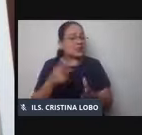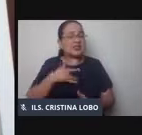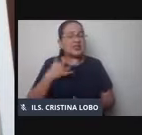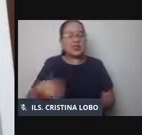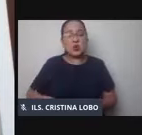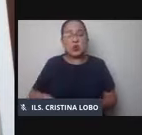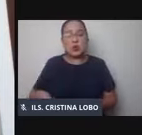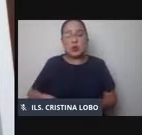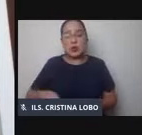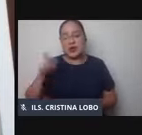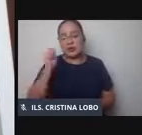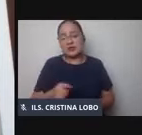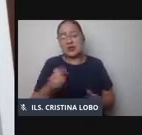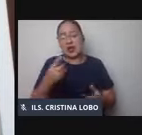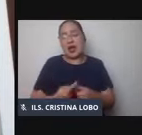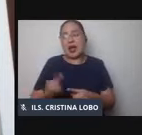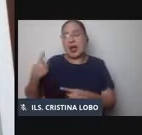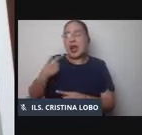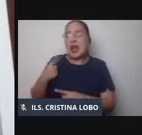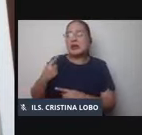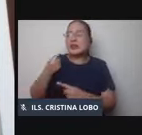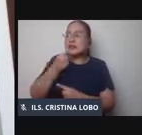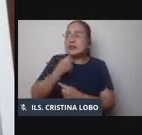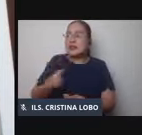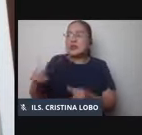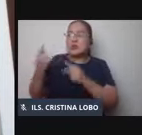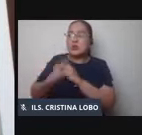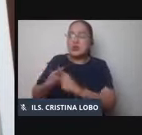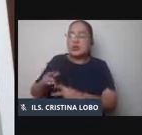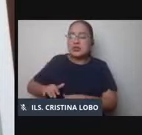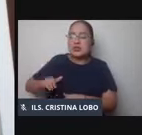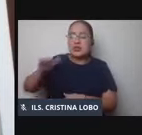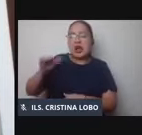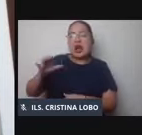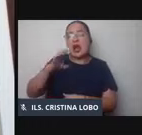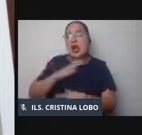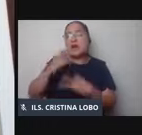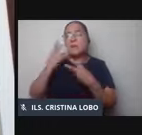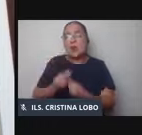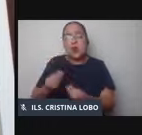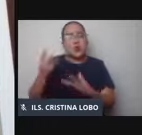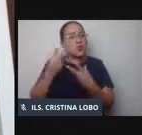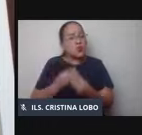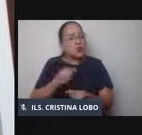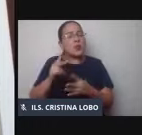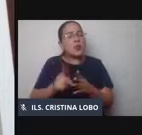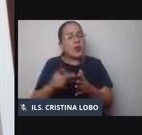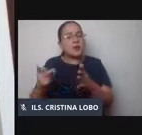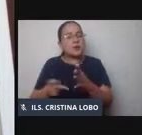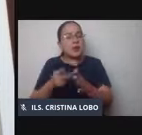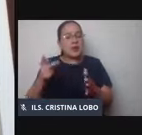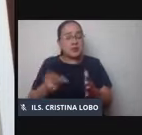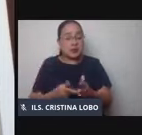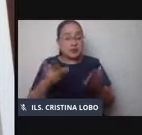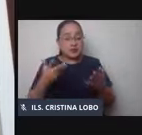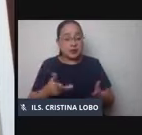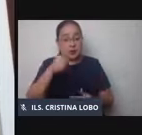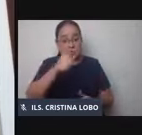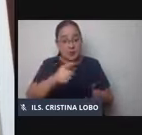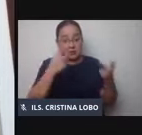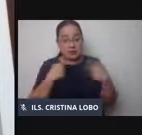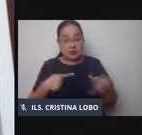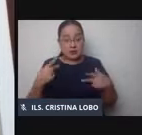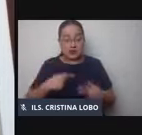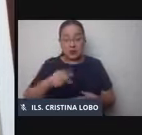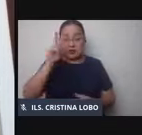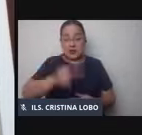un entrenamiento desde la infancia. Ninguna persona que el día de hoy tenga una posición de culpabilidad,